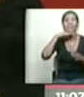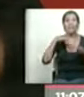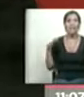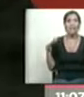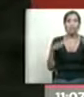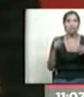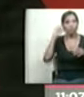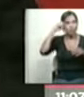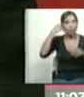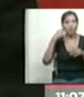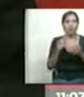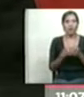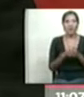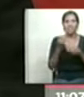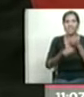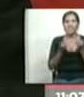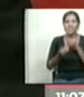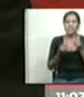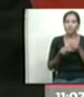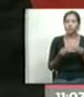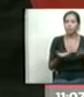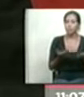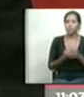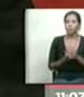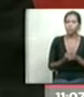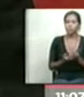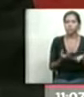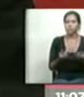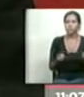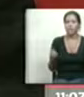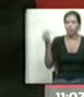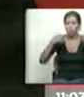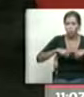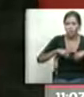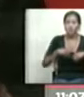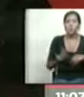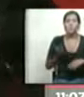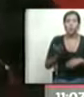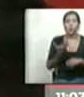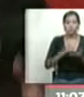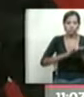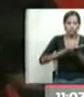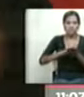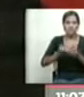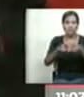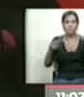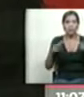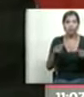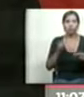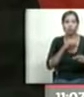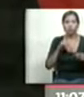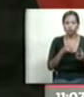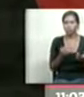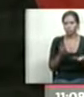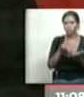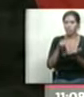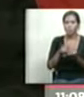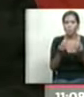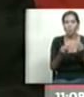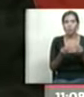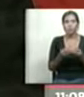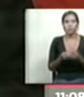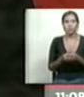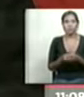yo recuerdo que ahí se hizo una inversión importantísima para la recuperación de esos espacios, que era un espacio donde nosotros lo cuidábamos mucho, que era